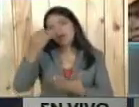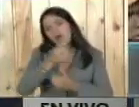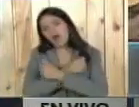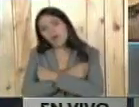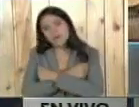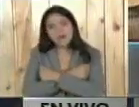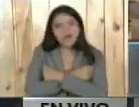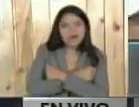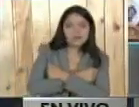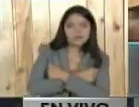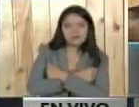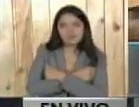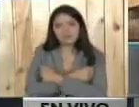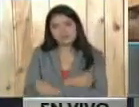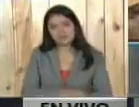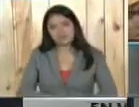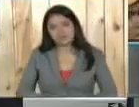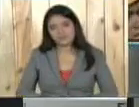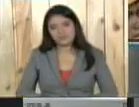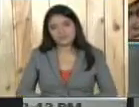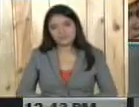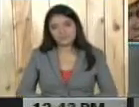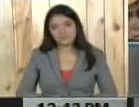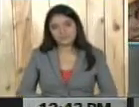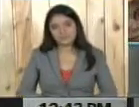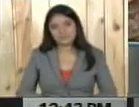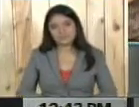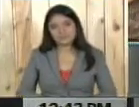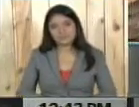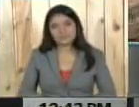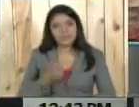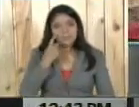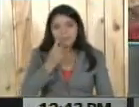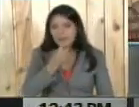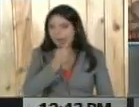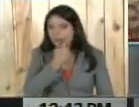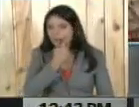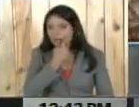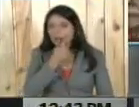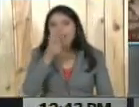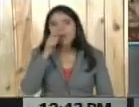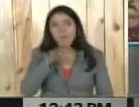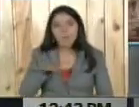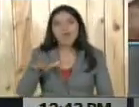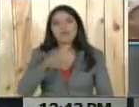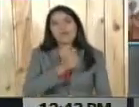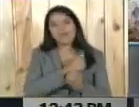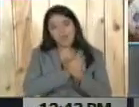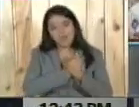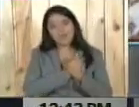abrazo y para ver los ojos profundos de un pueblo que ama y que quiere paz.